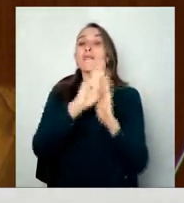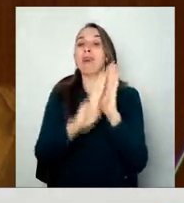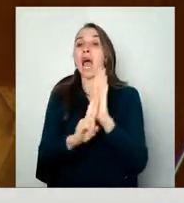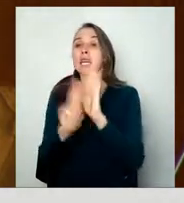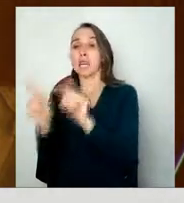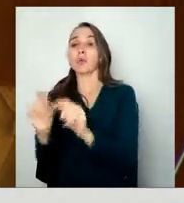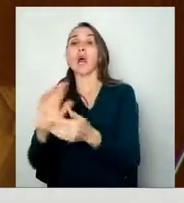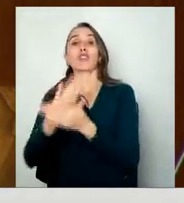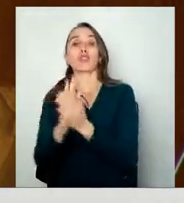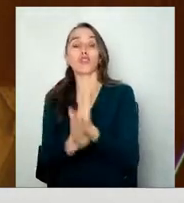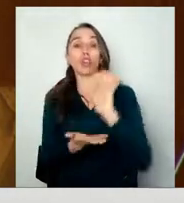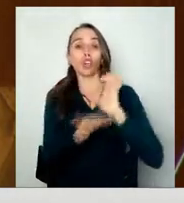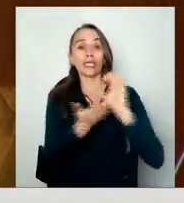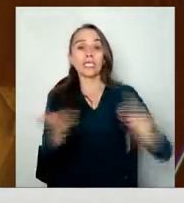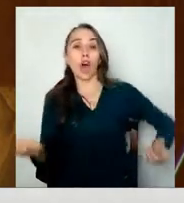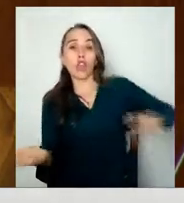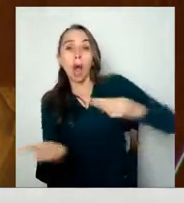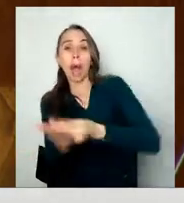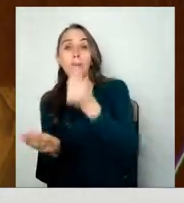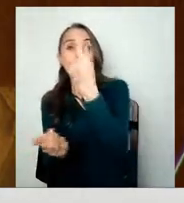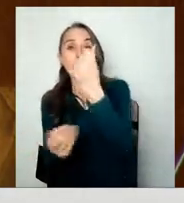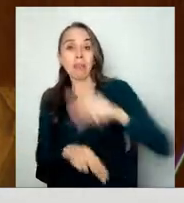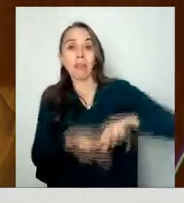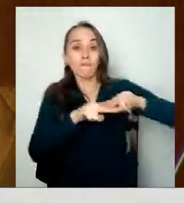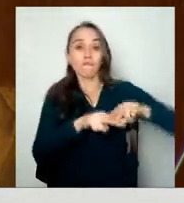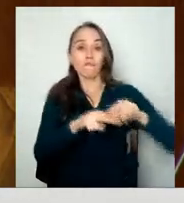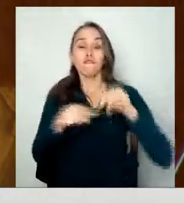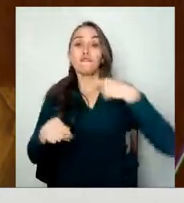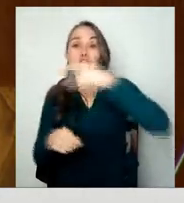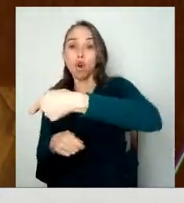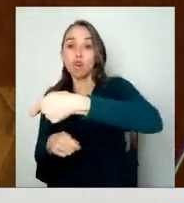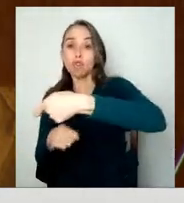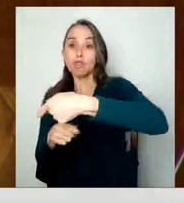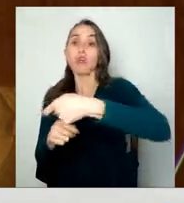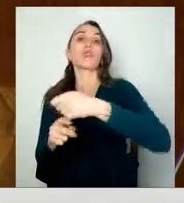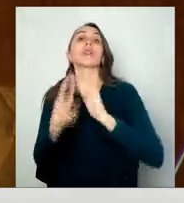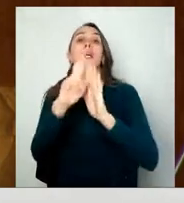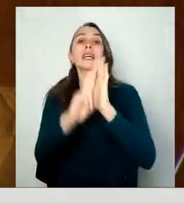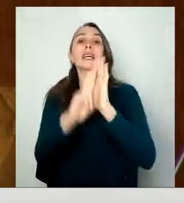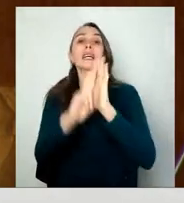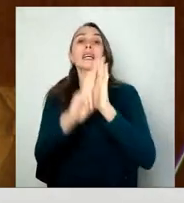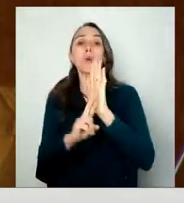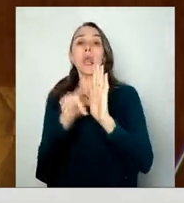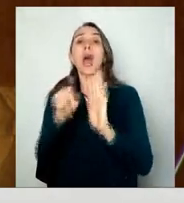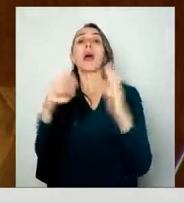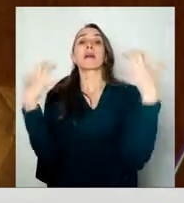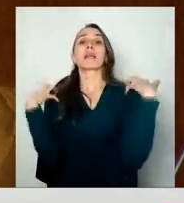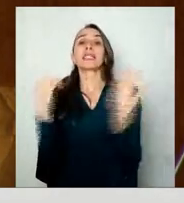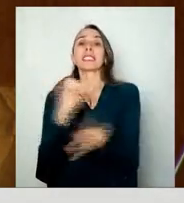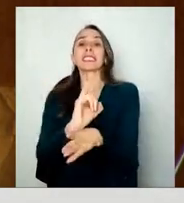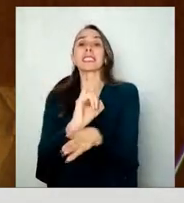aporte fiscal deberá someterse a La regulación del mercado público lo que implicará incorporar a los organismos